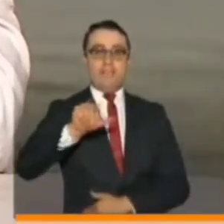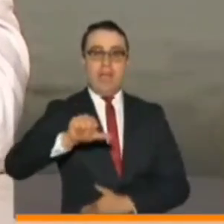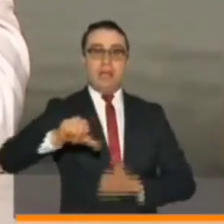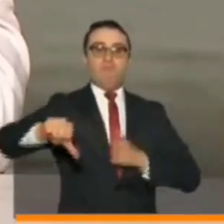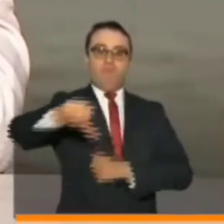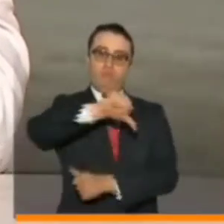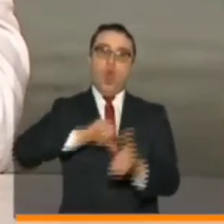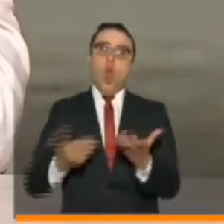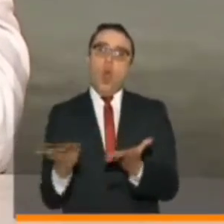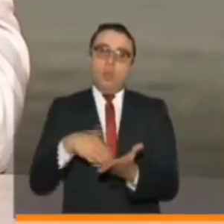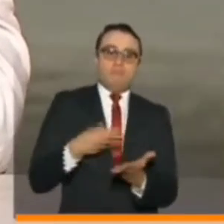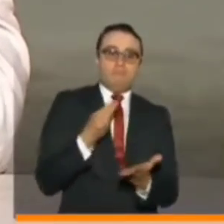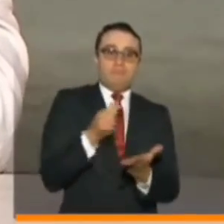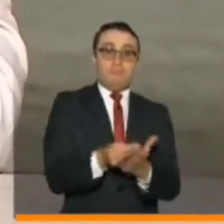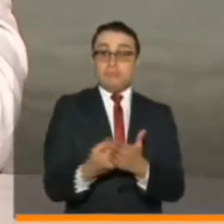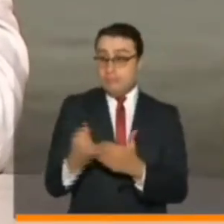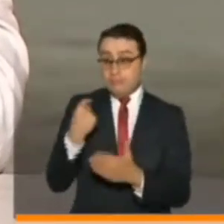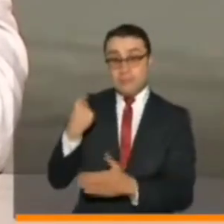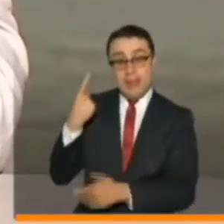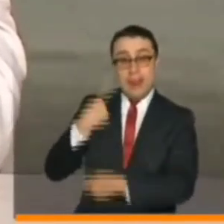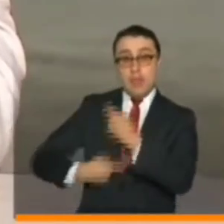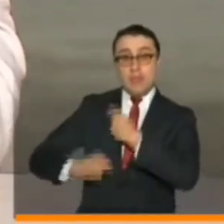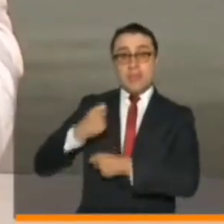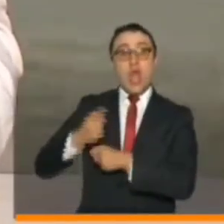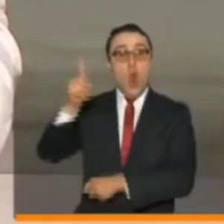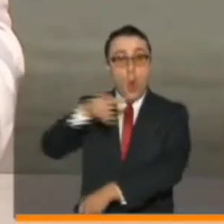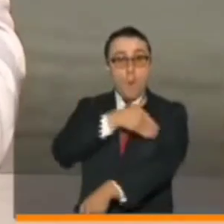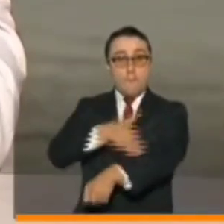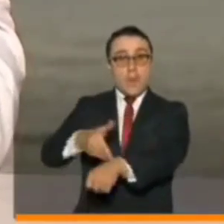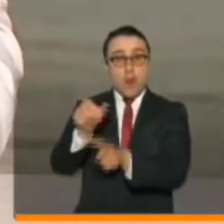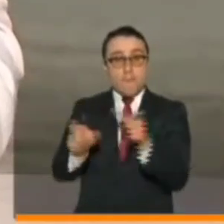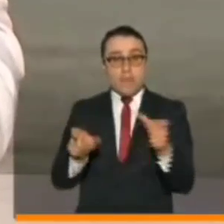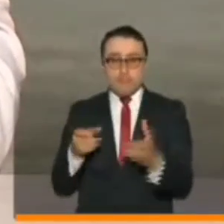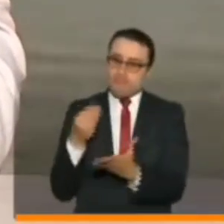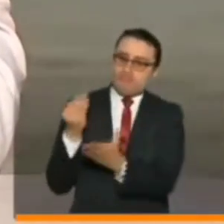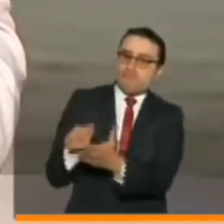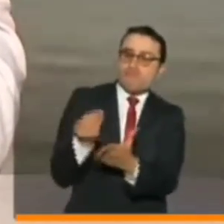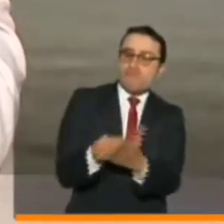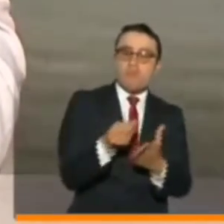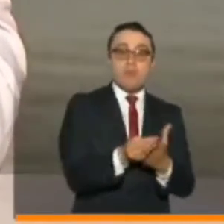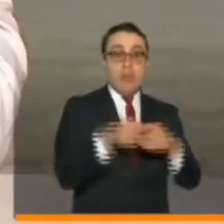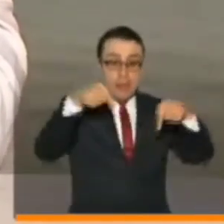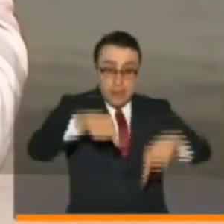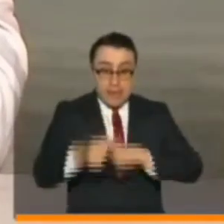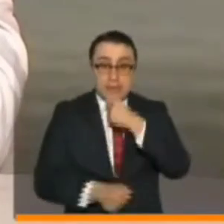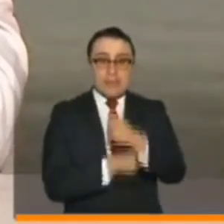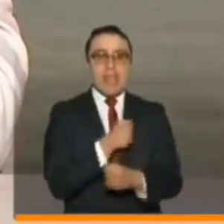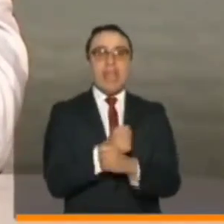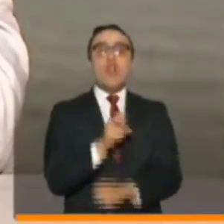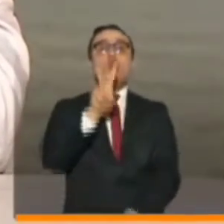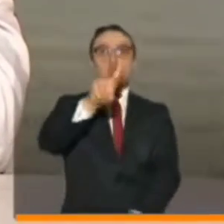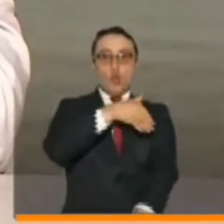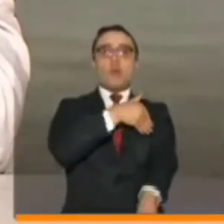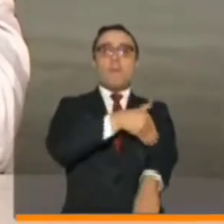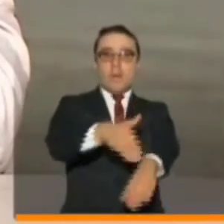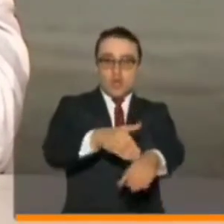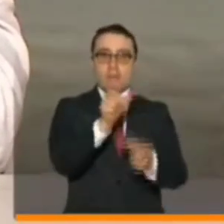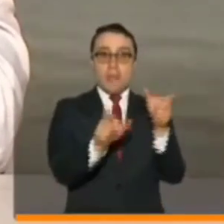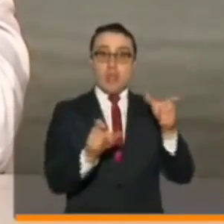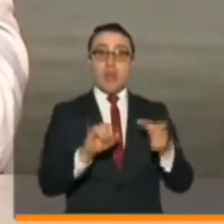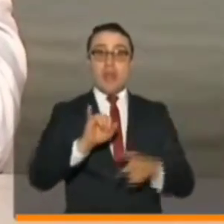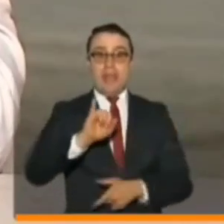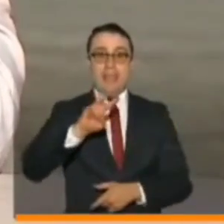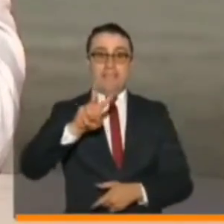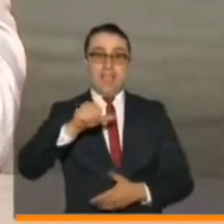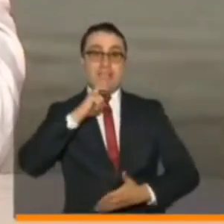1 millón de compatriotas beneficiados. Este año llegaremos a 2 millones de colombianos que estarán recibiendo la devolución del